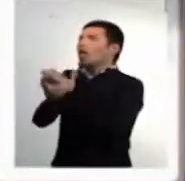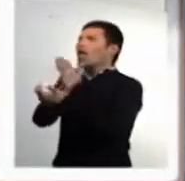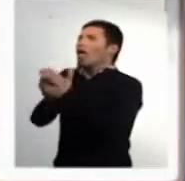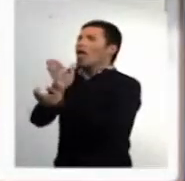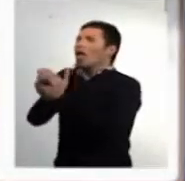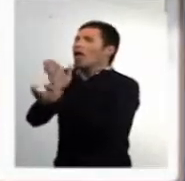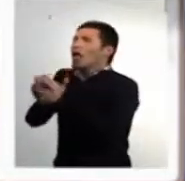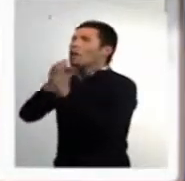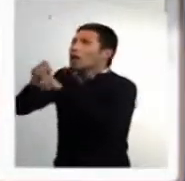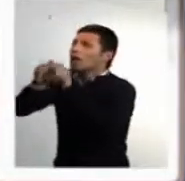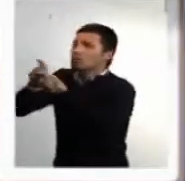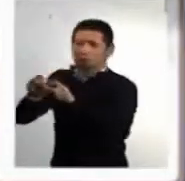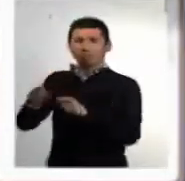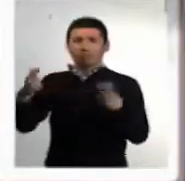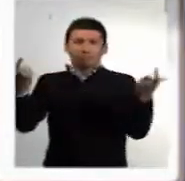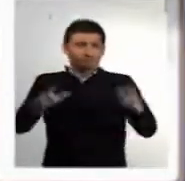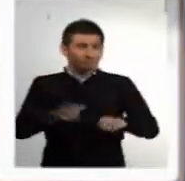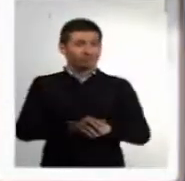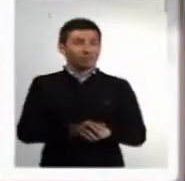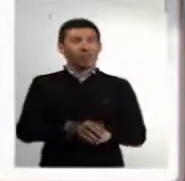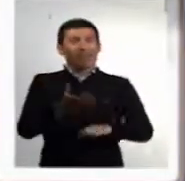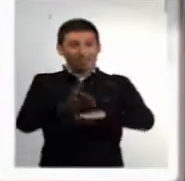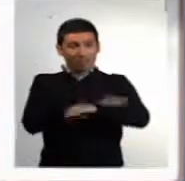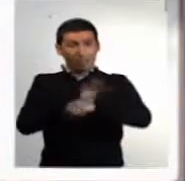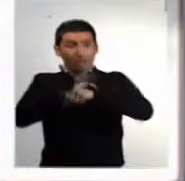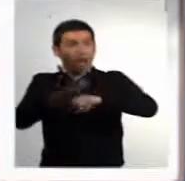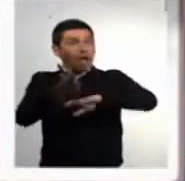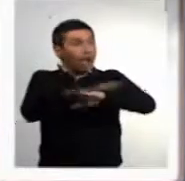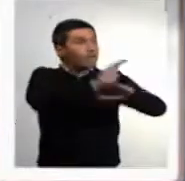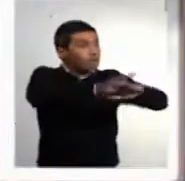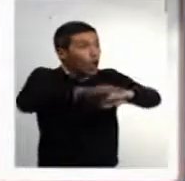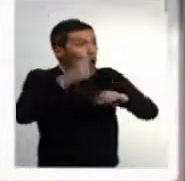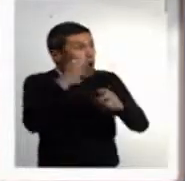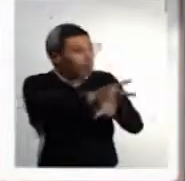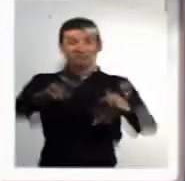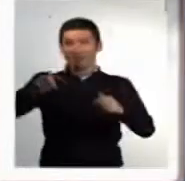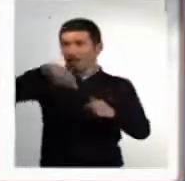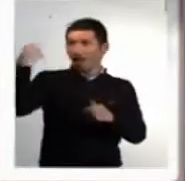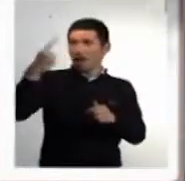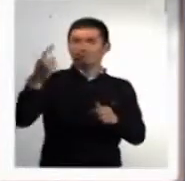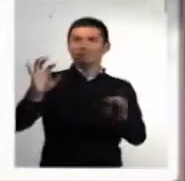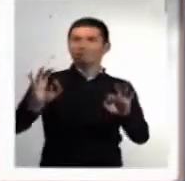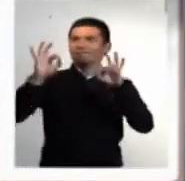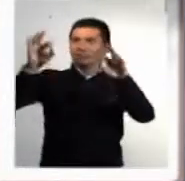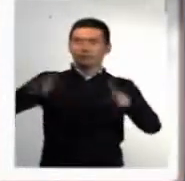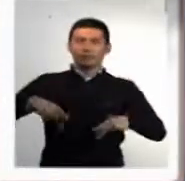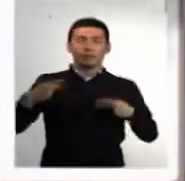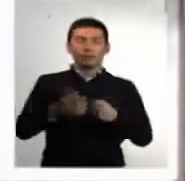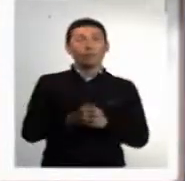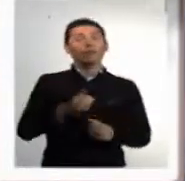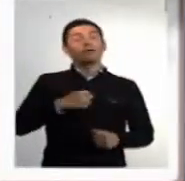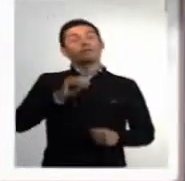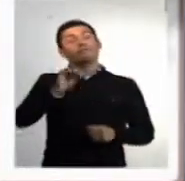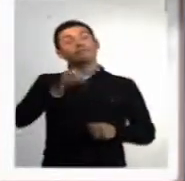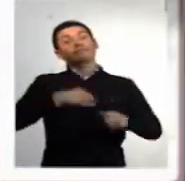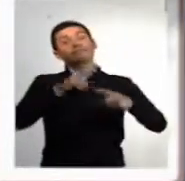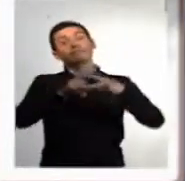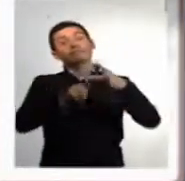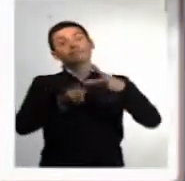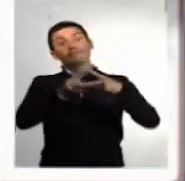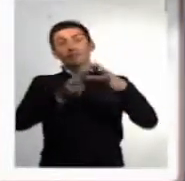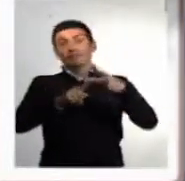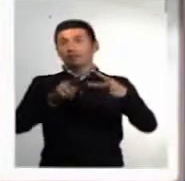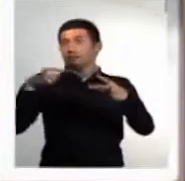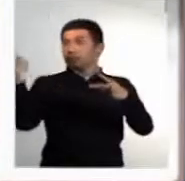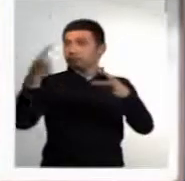Si se hiciera medicina preventiva, se ahorraría un montón de dinero. Para mí siempre ha habido dos elementos que